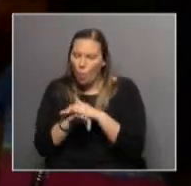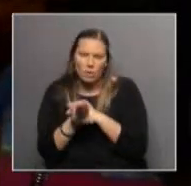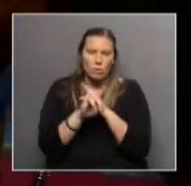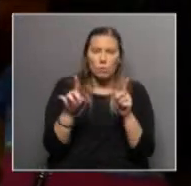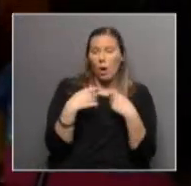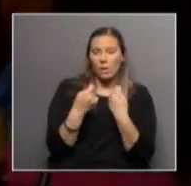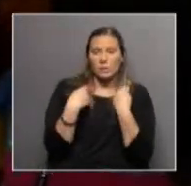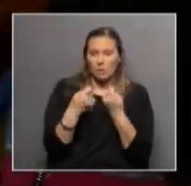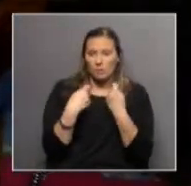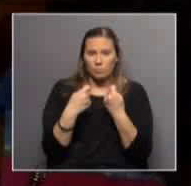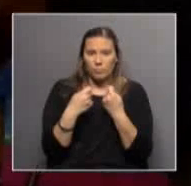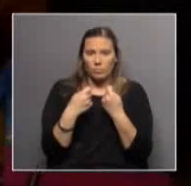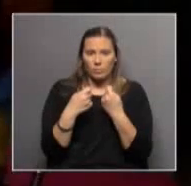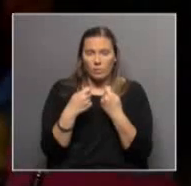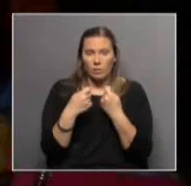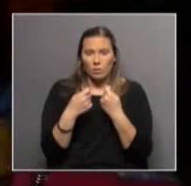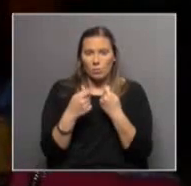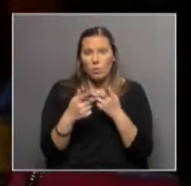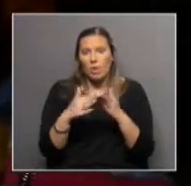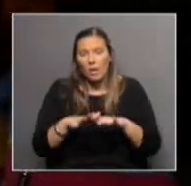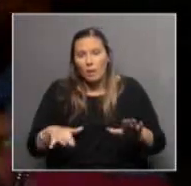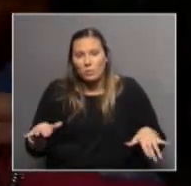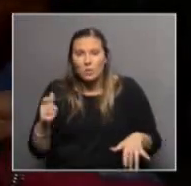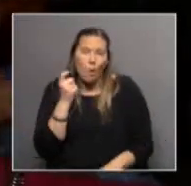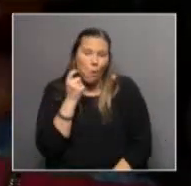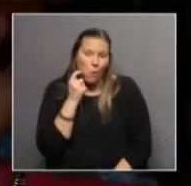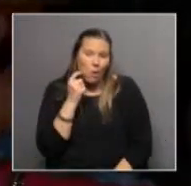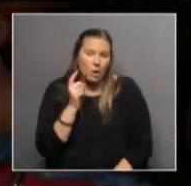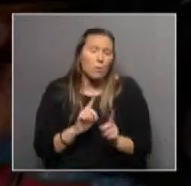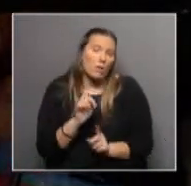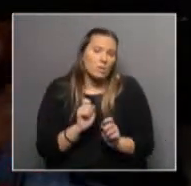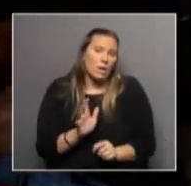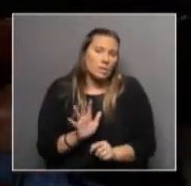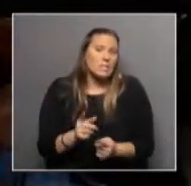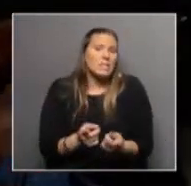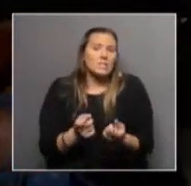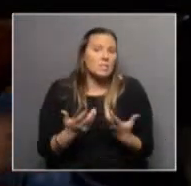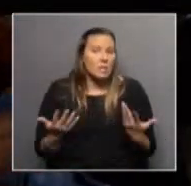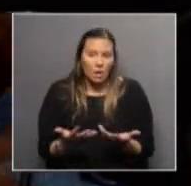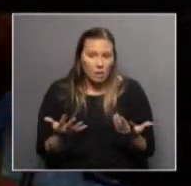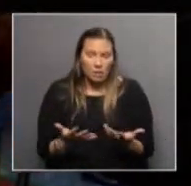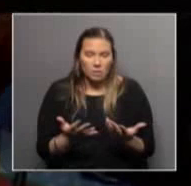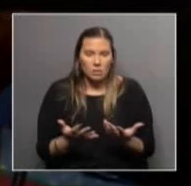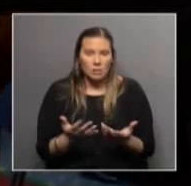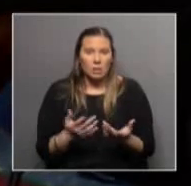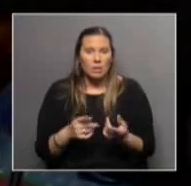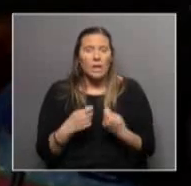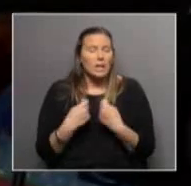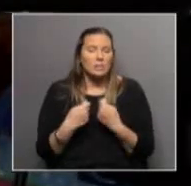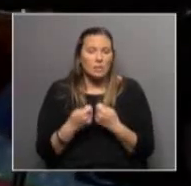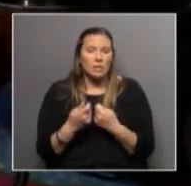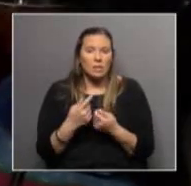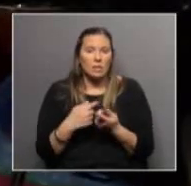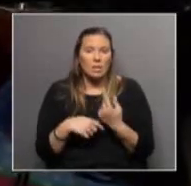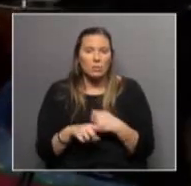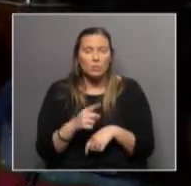ellos la gastan, ¿viste? Que es como darle un gurí caramelo, ¿me entendés?, a veces, porque es así, es una necesidad tremenda, ¿no? Y ellos la gastan. Entonces, ¿qué